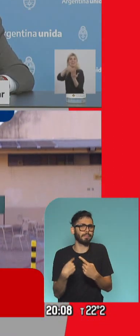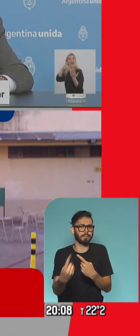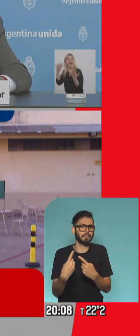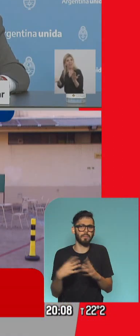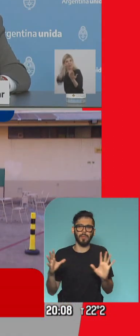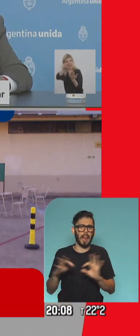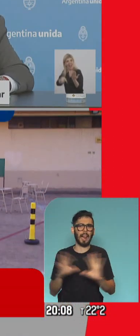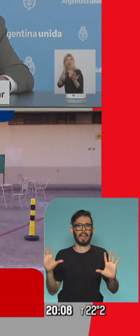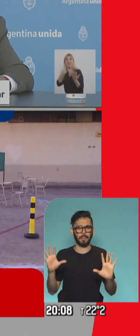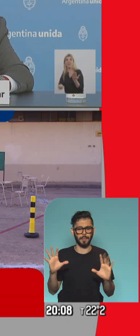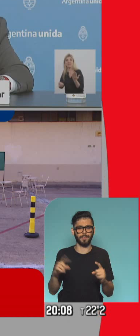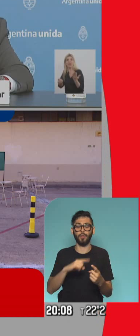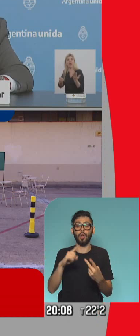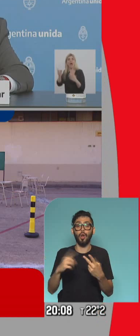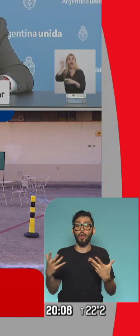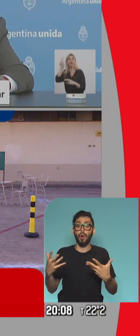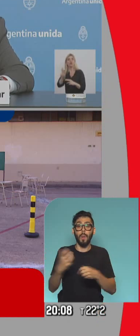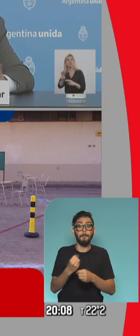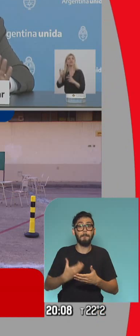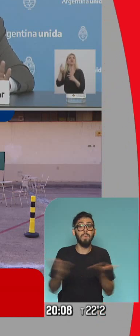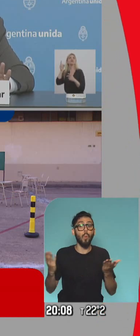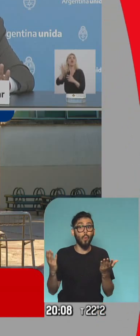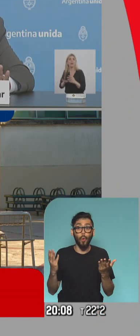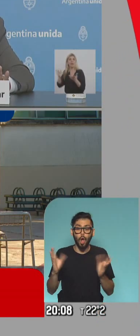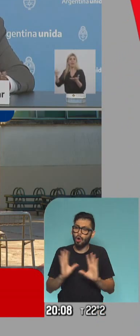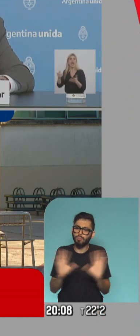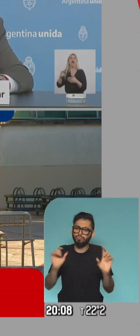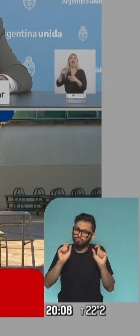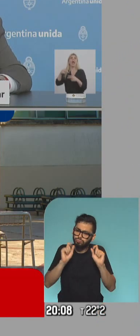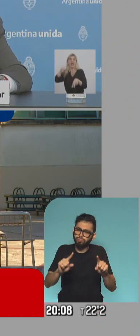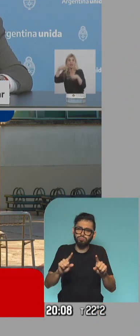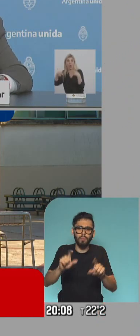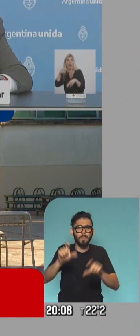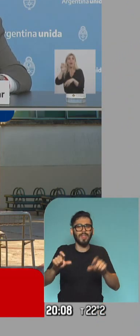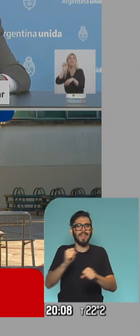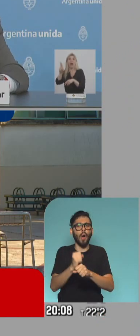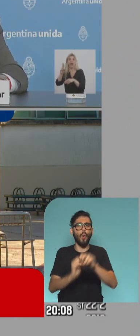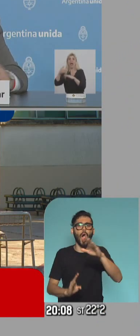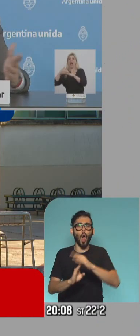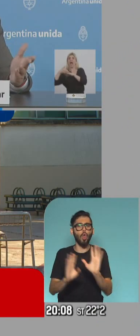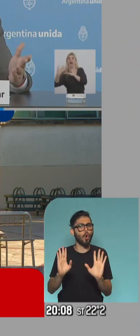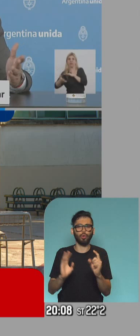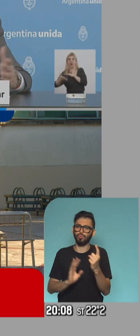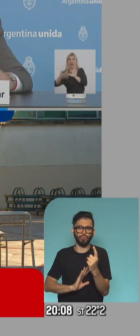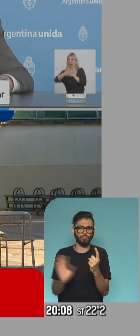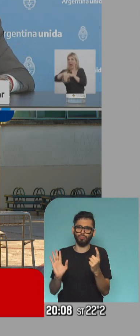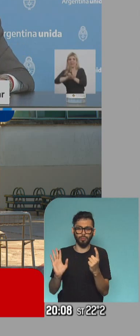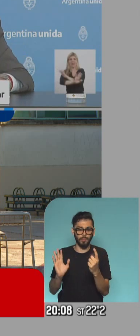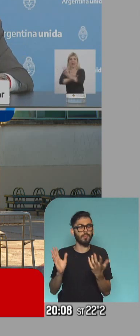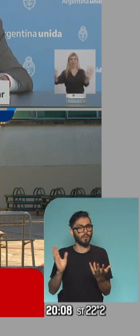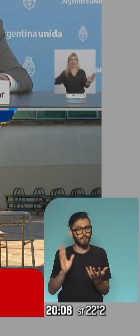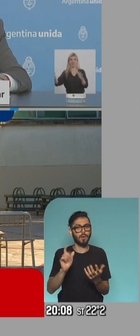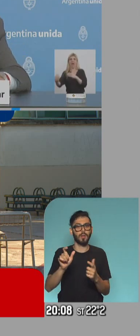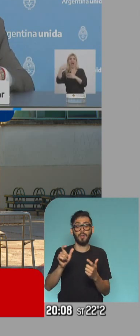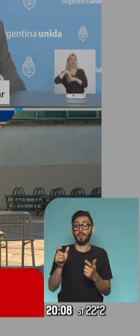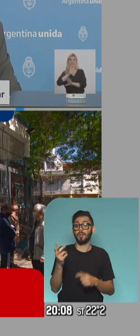circular libremente. El transporte público sigue limitado a los trabajadores esenciales. Es decir, los empleadores que